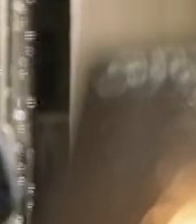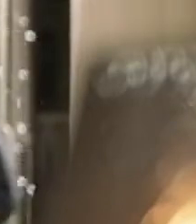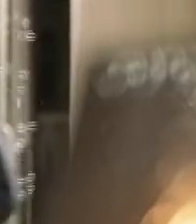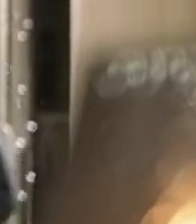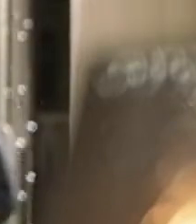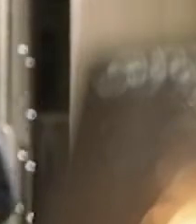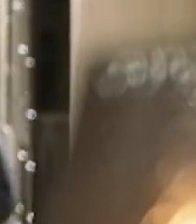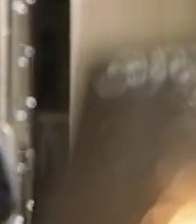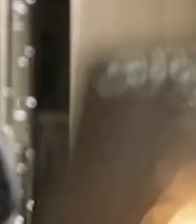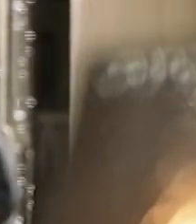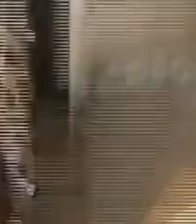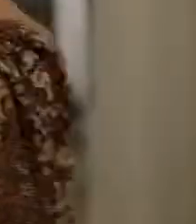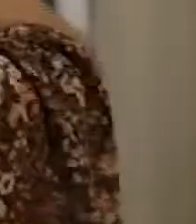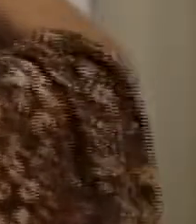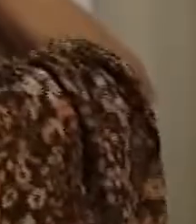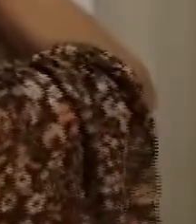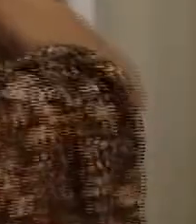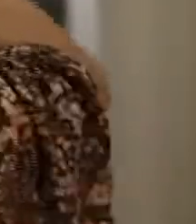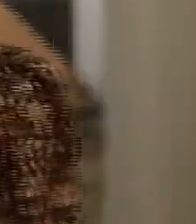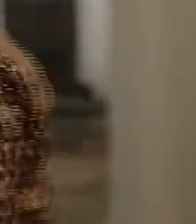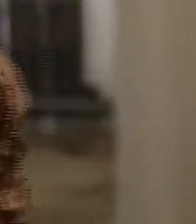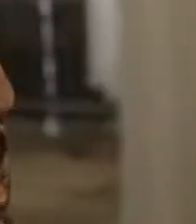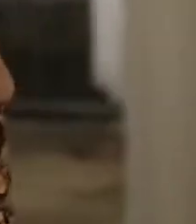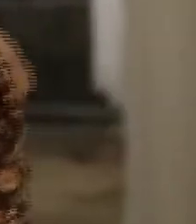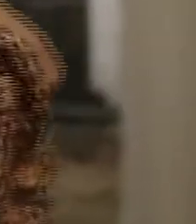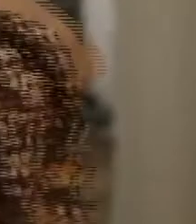la medalla,